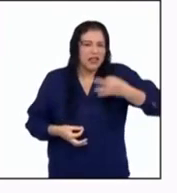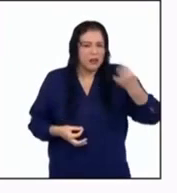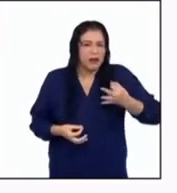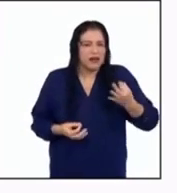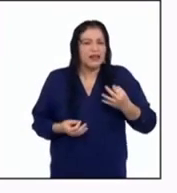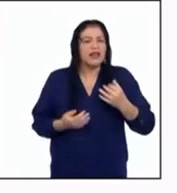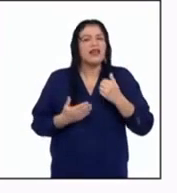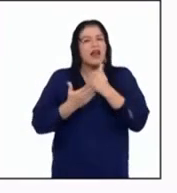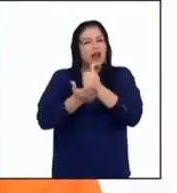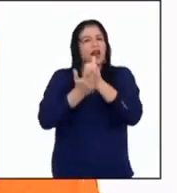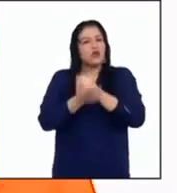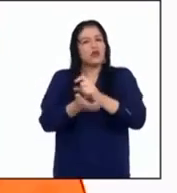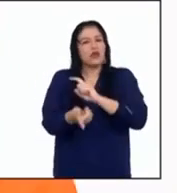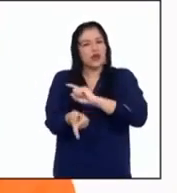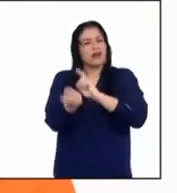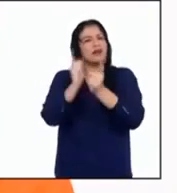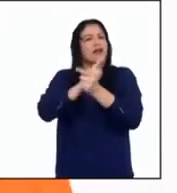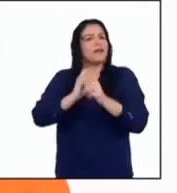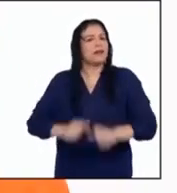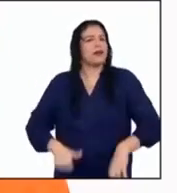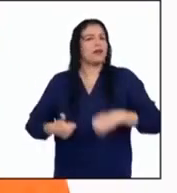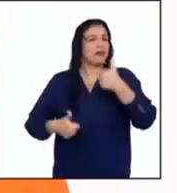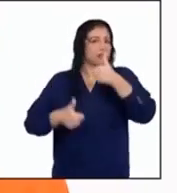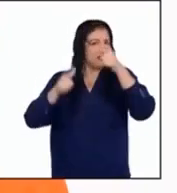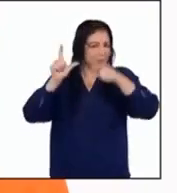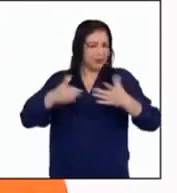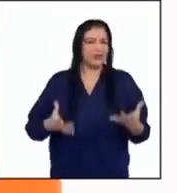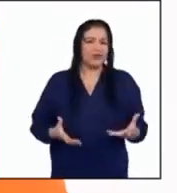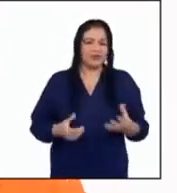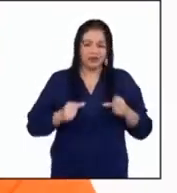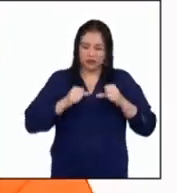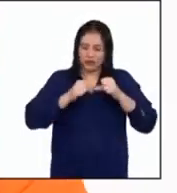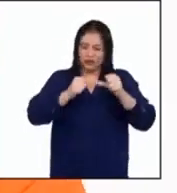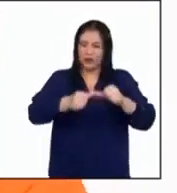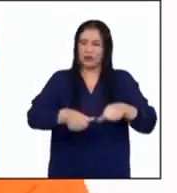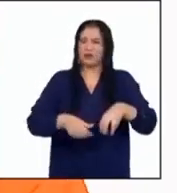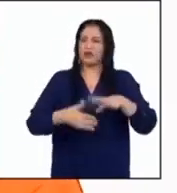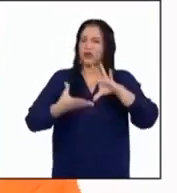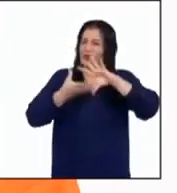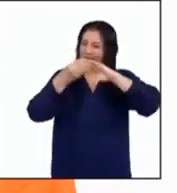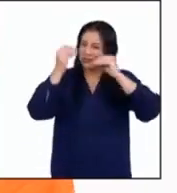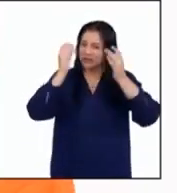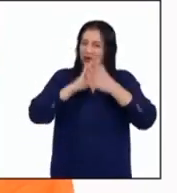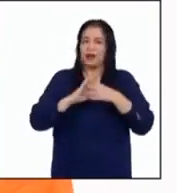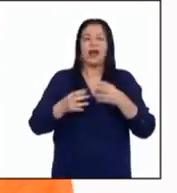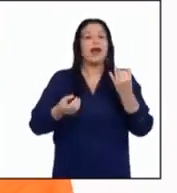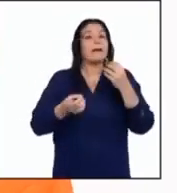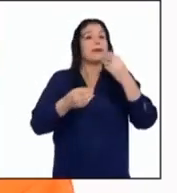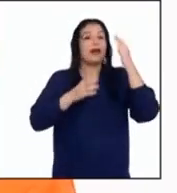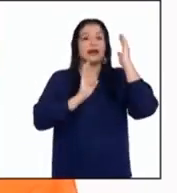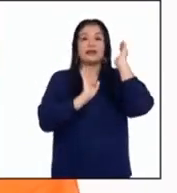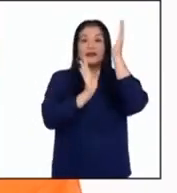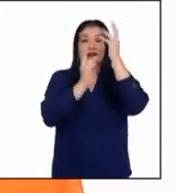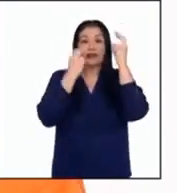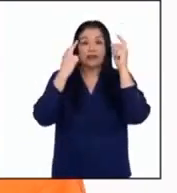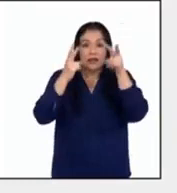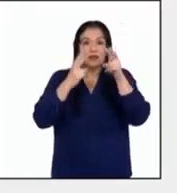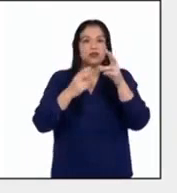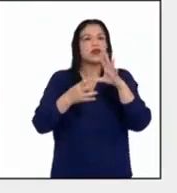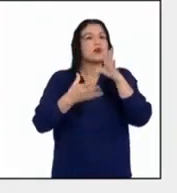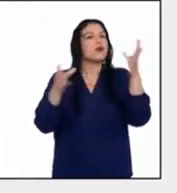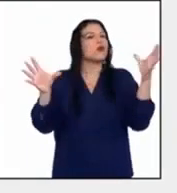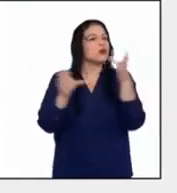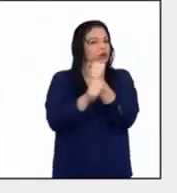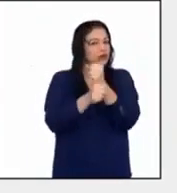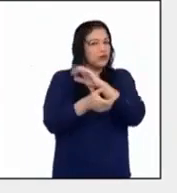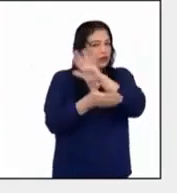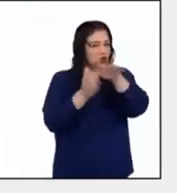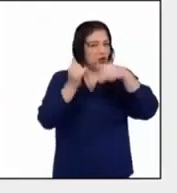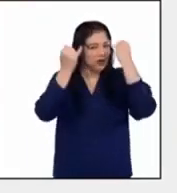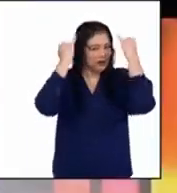en agentes de cambio. Ahora sigamos con su historia para escuchar las conclusiones de todas sus ideas.